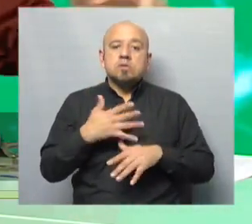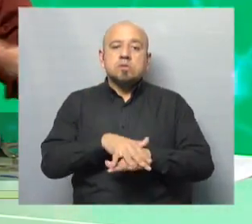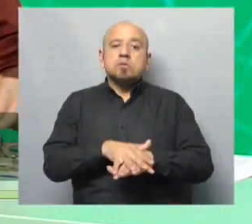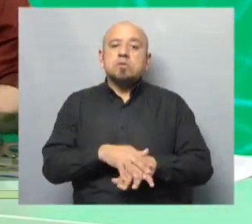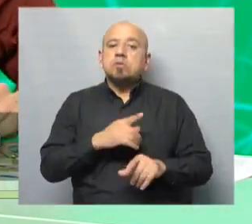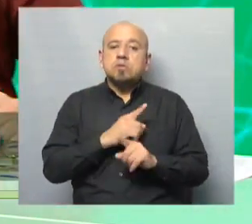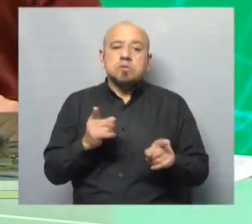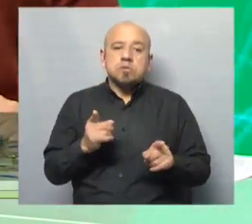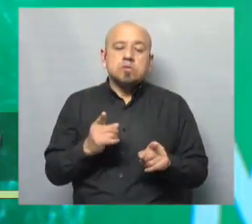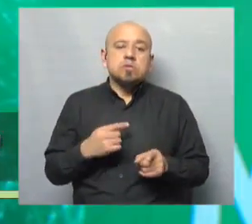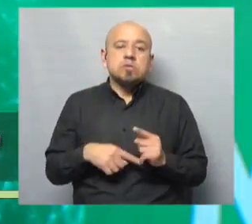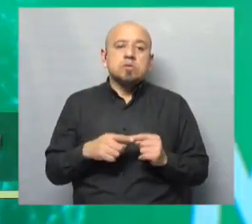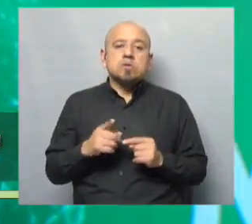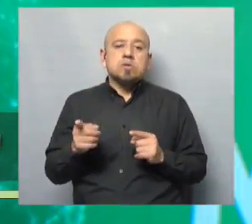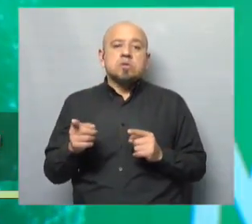integrados